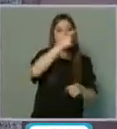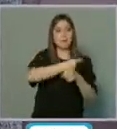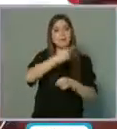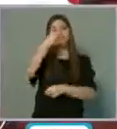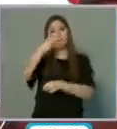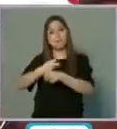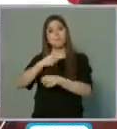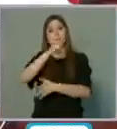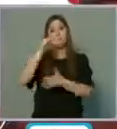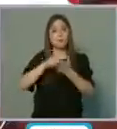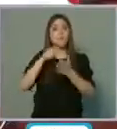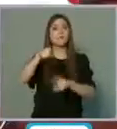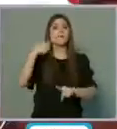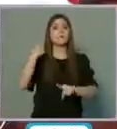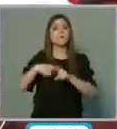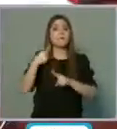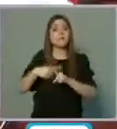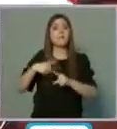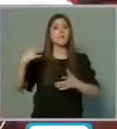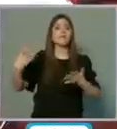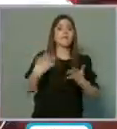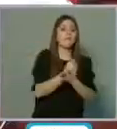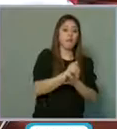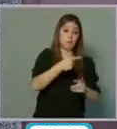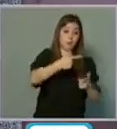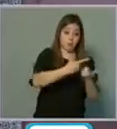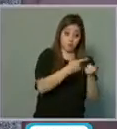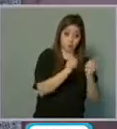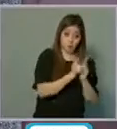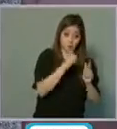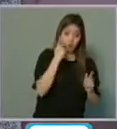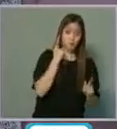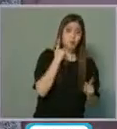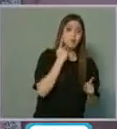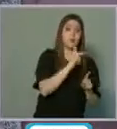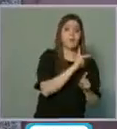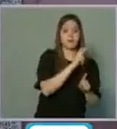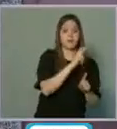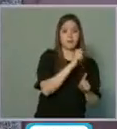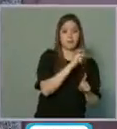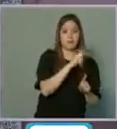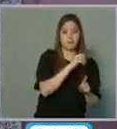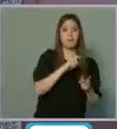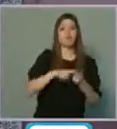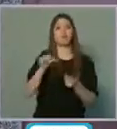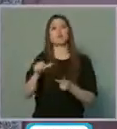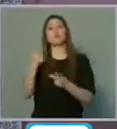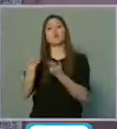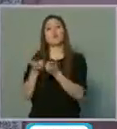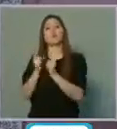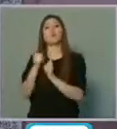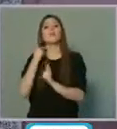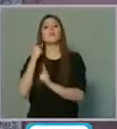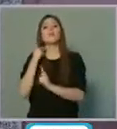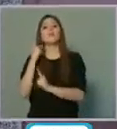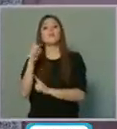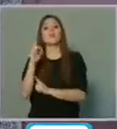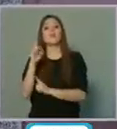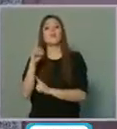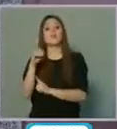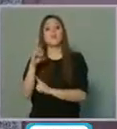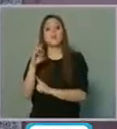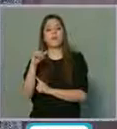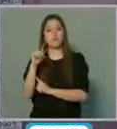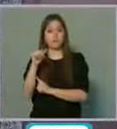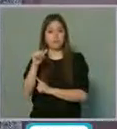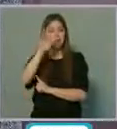hayan obtenido mayor votación en las primarias, tanto del Partido Republicano como del Partido Demócrata. Hagamos de cuenta que se fusionan las dos fuerzas como si